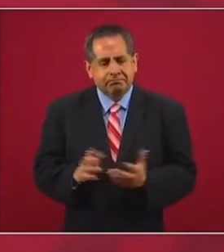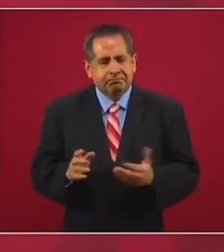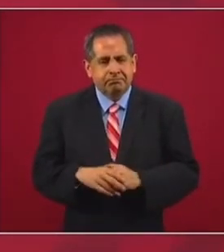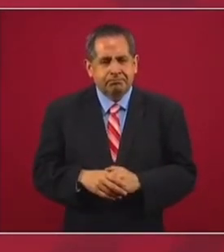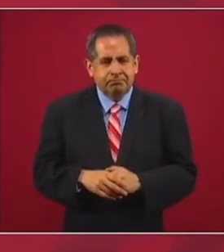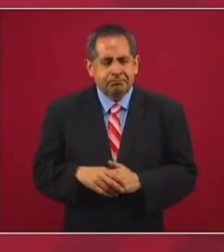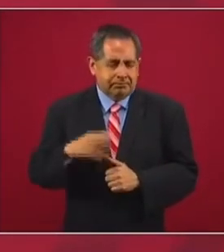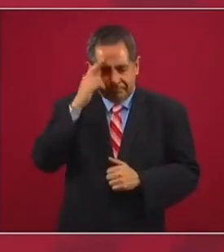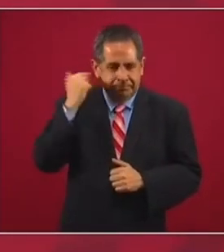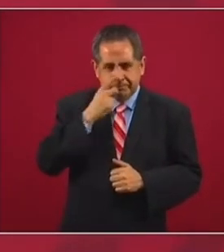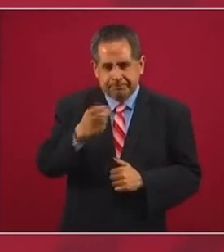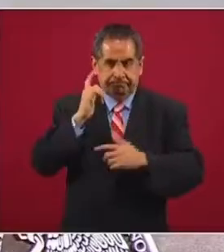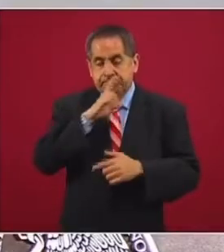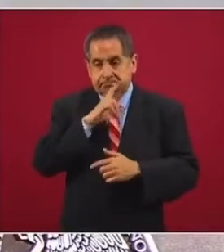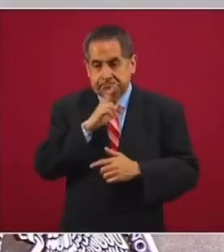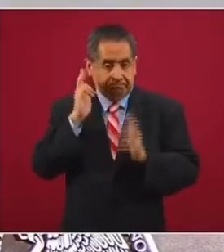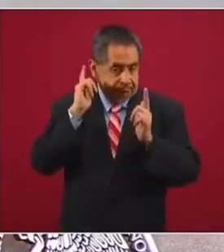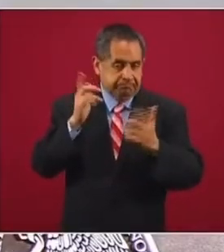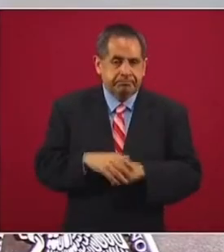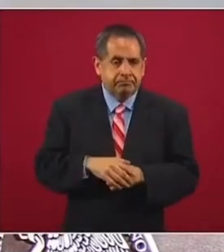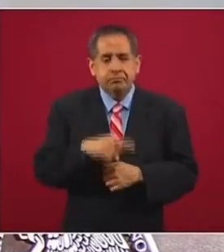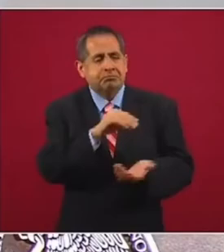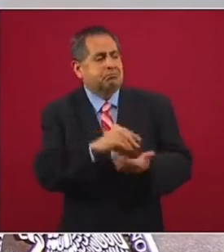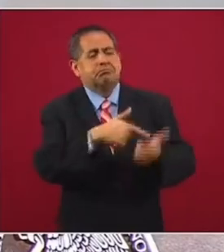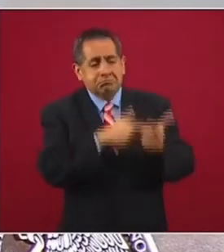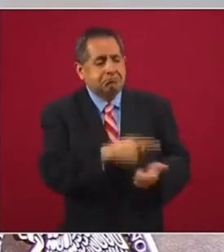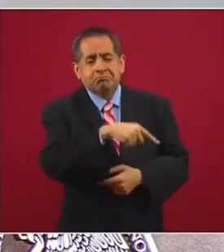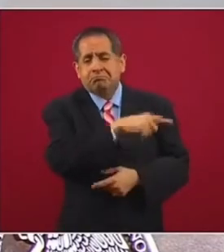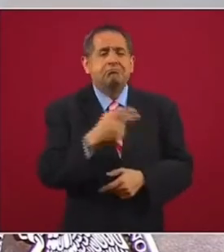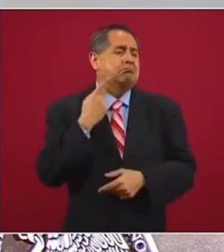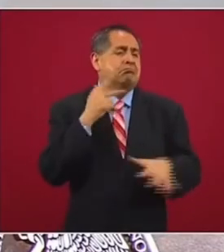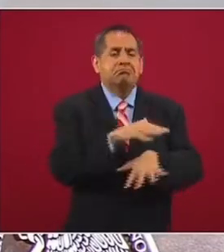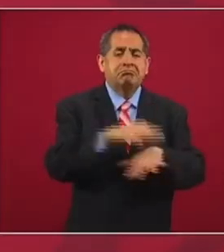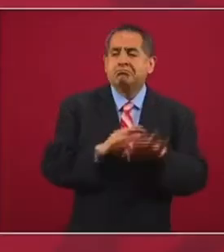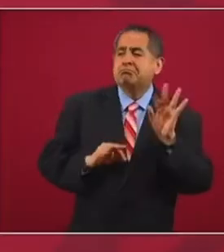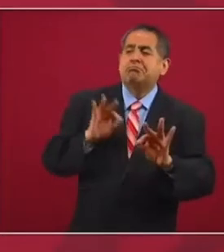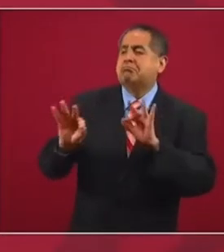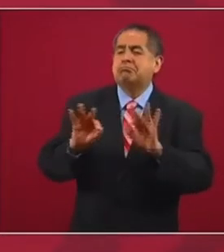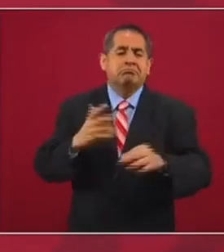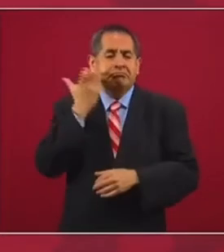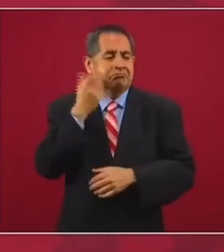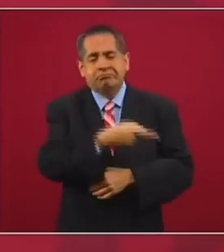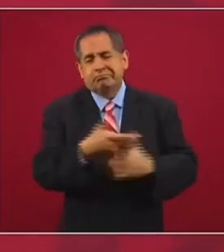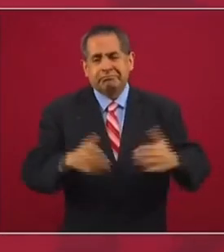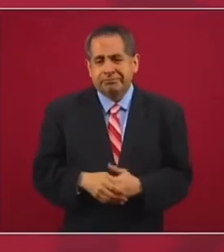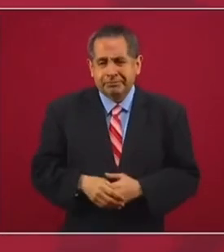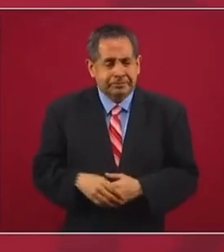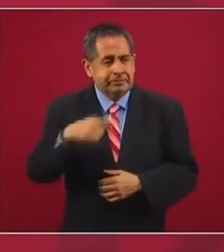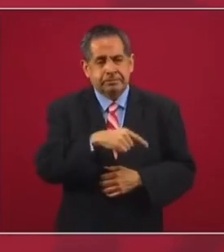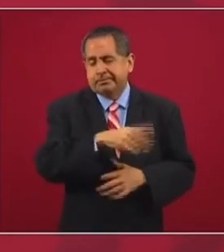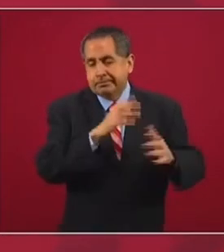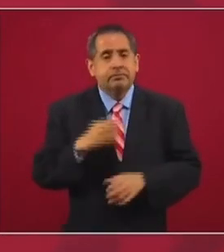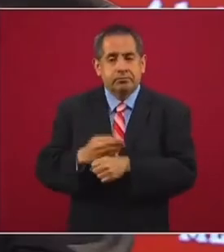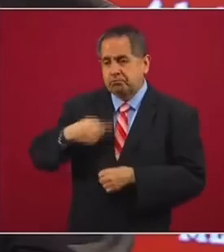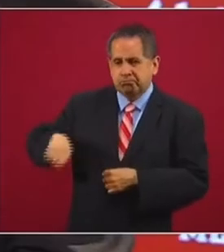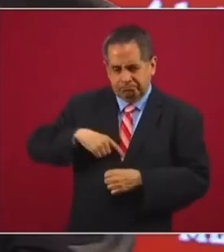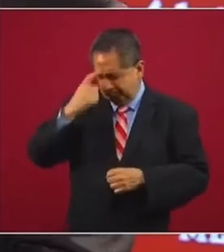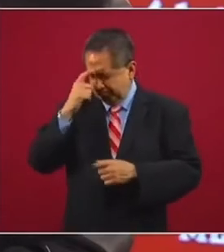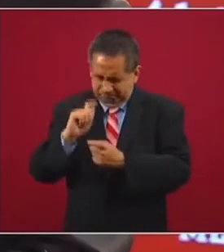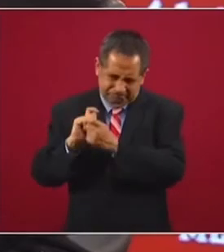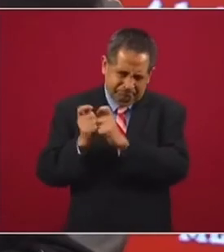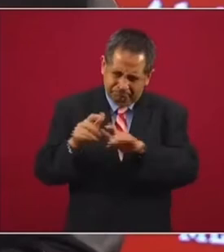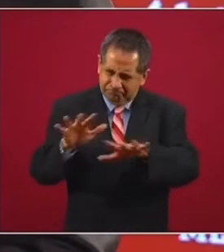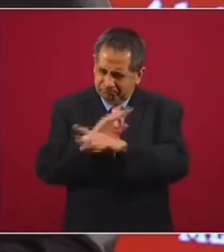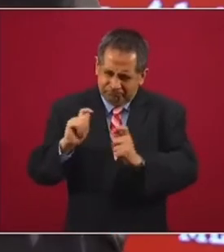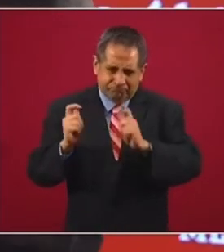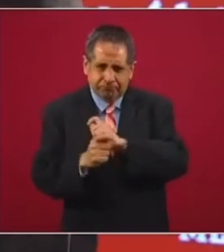así lo deseamos, lo queremos, y va a seguir la politiquería porque se está llevando a cabo una transformación. Y